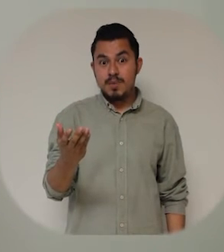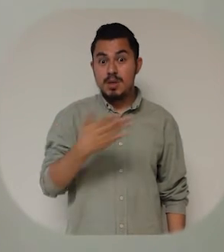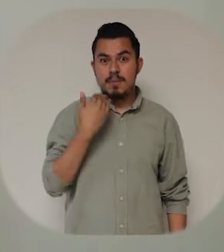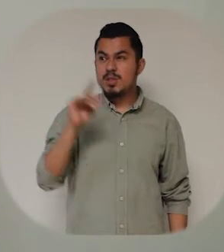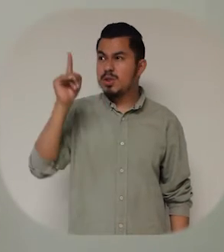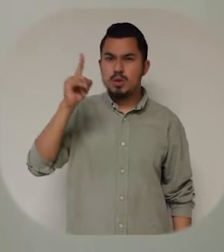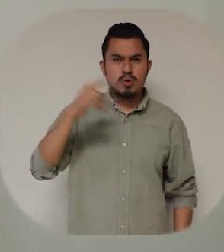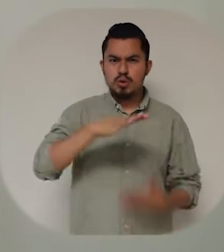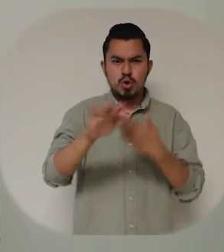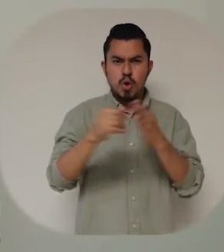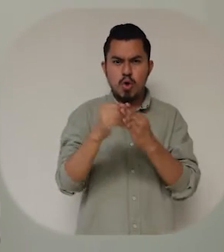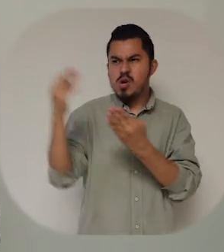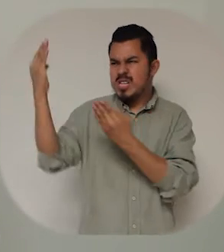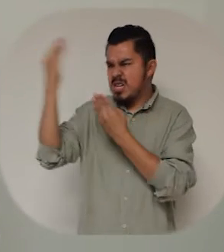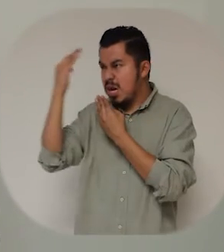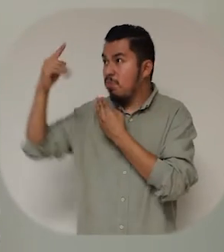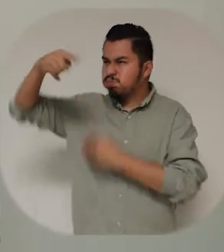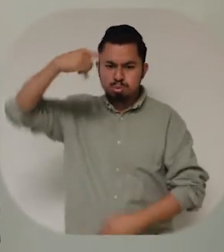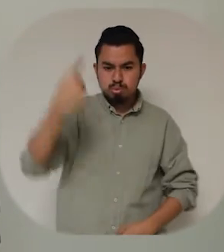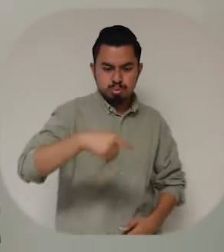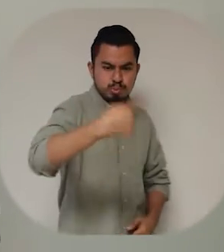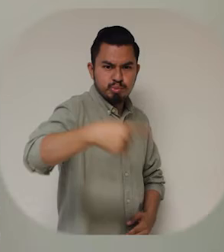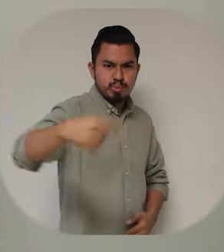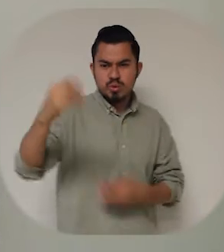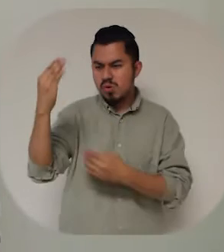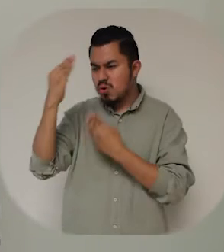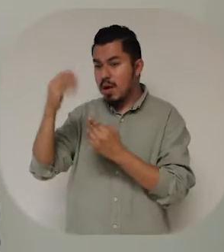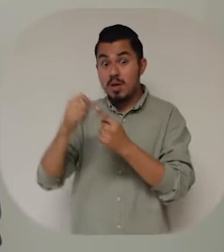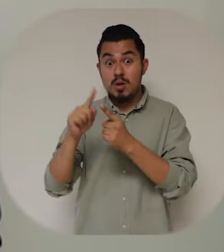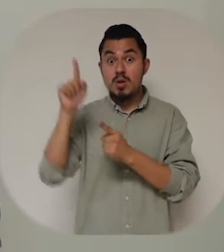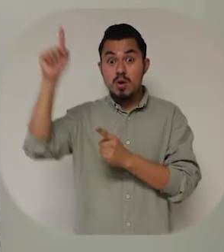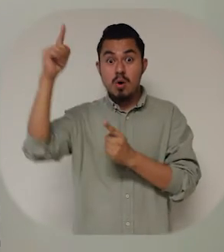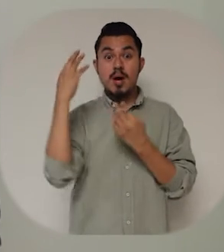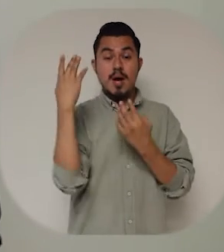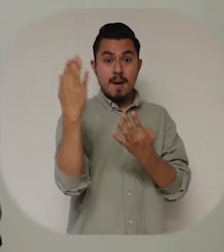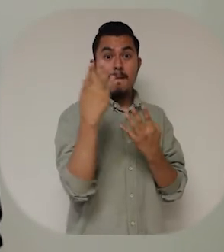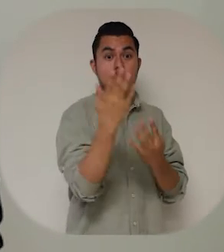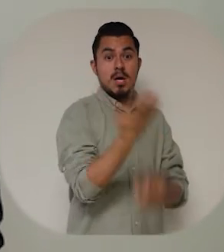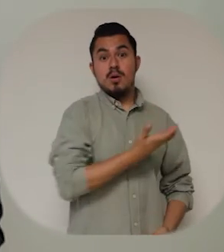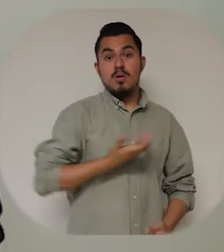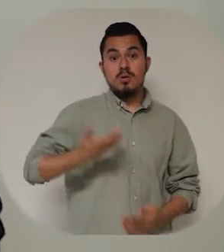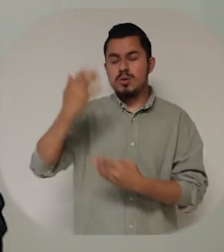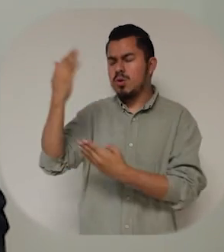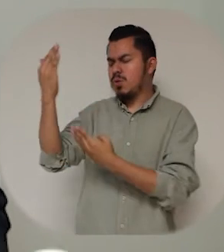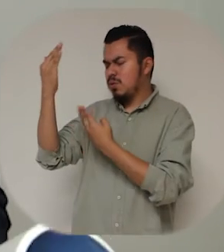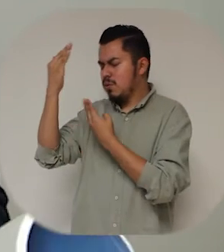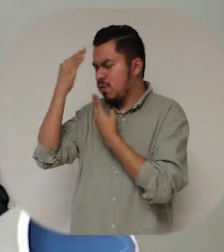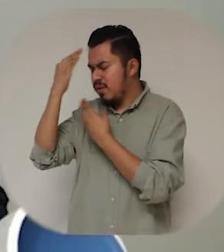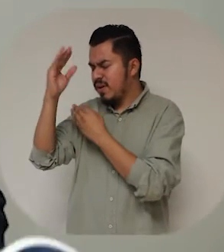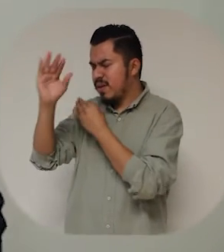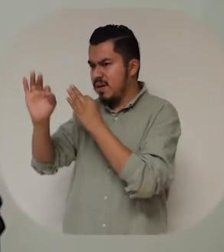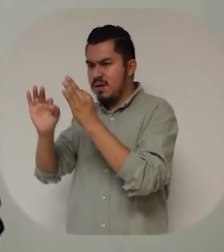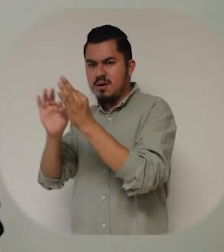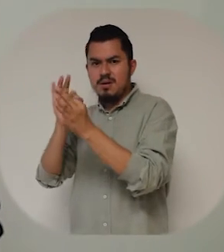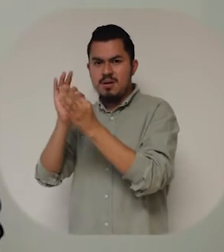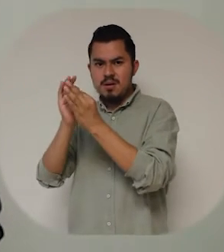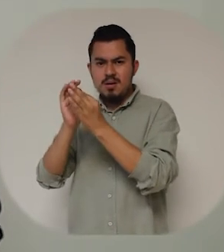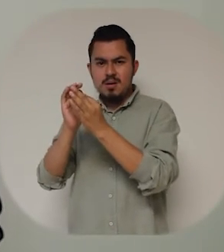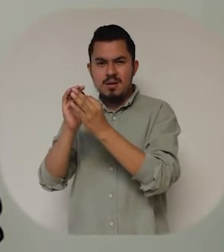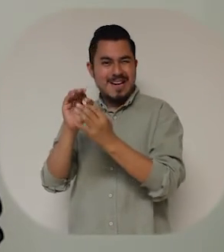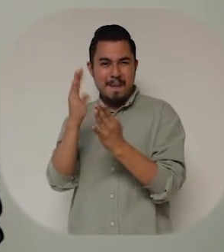esperando a que tengamos una obediencia perfecta. Desea una obediencia apasionada. Aquel